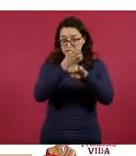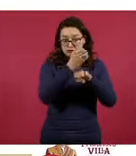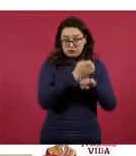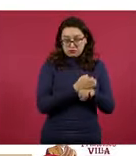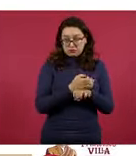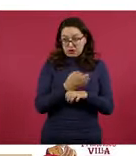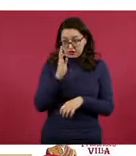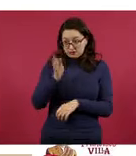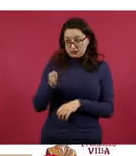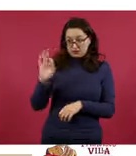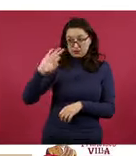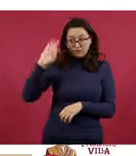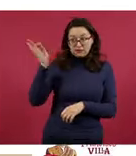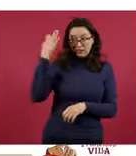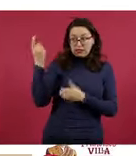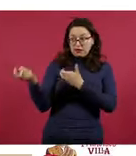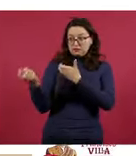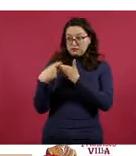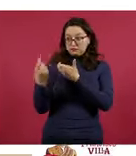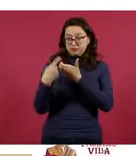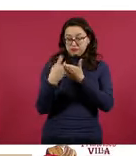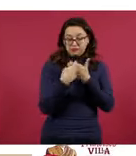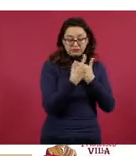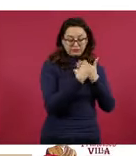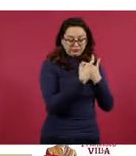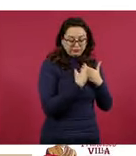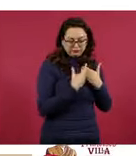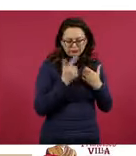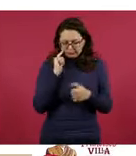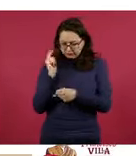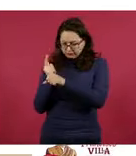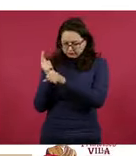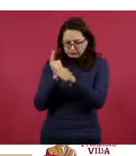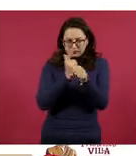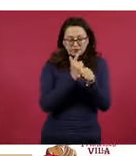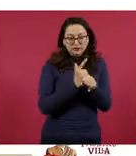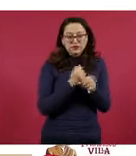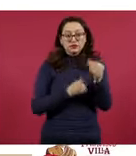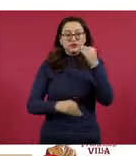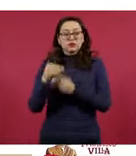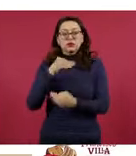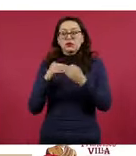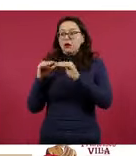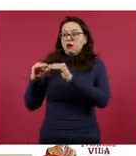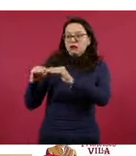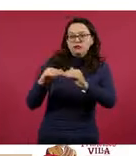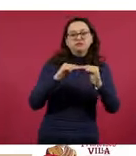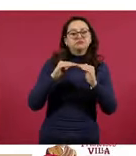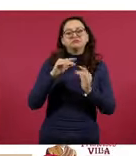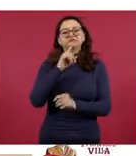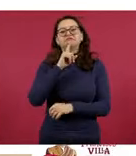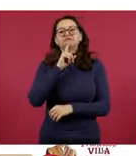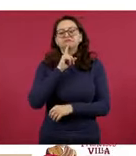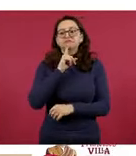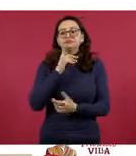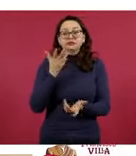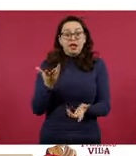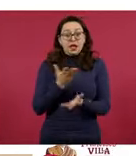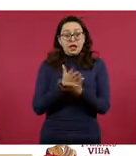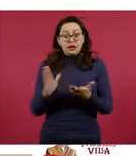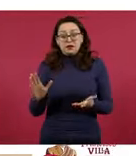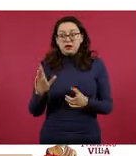eran que no había un modelo único, central, tendiente a lo público y tendiente a que fuera gratuito el